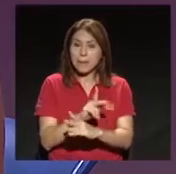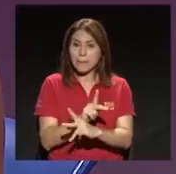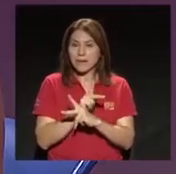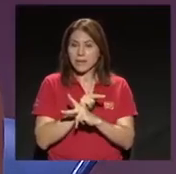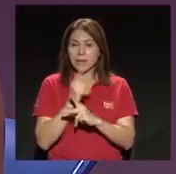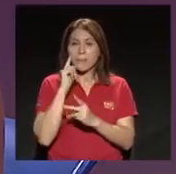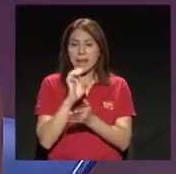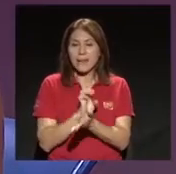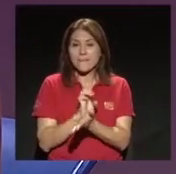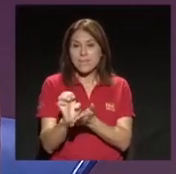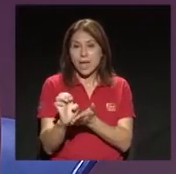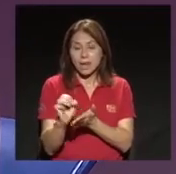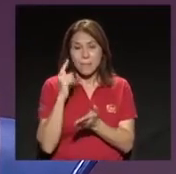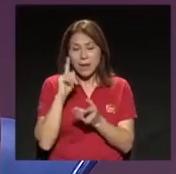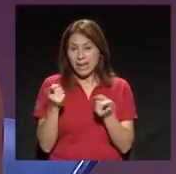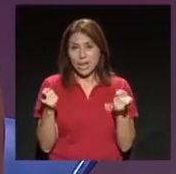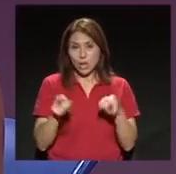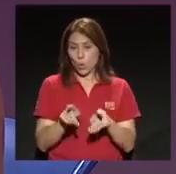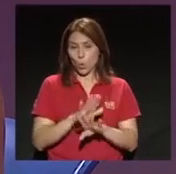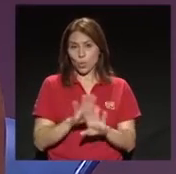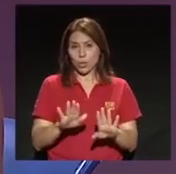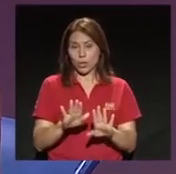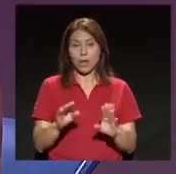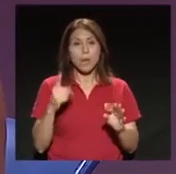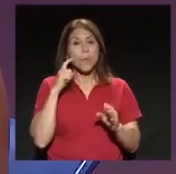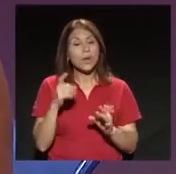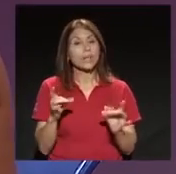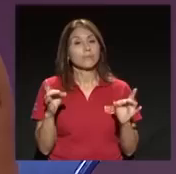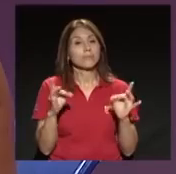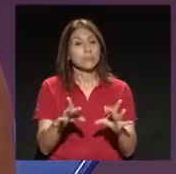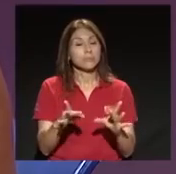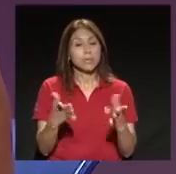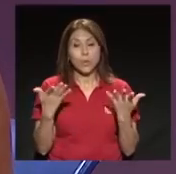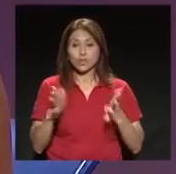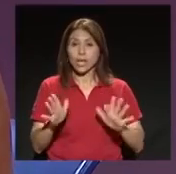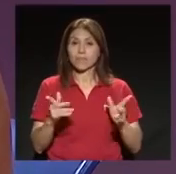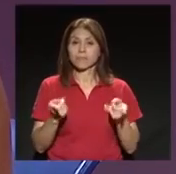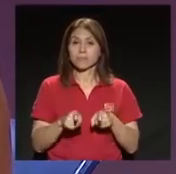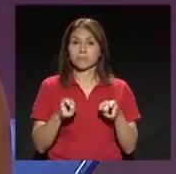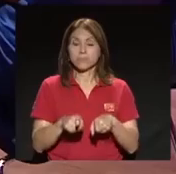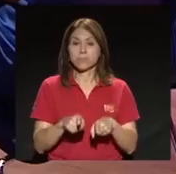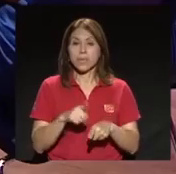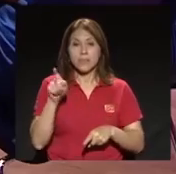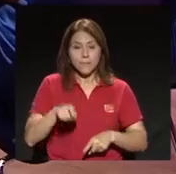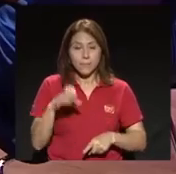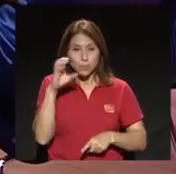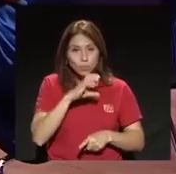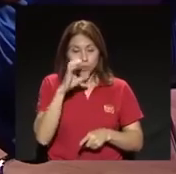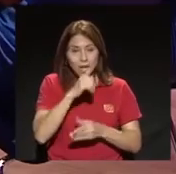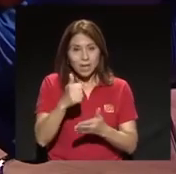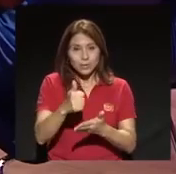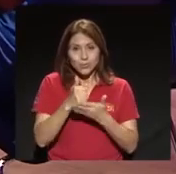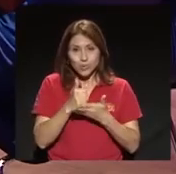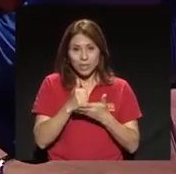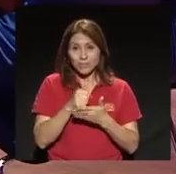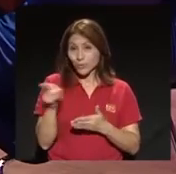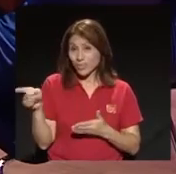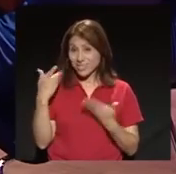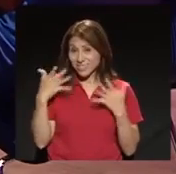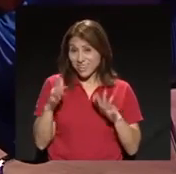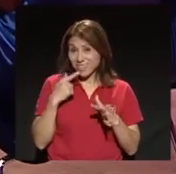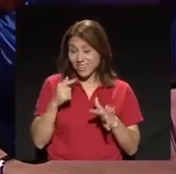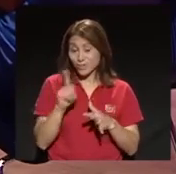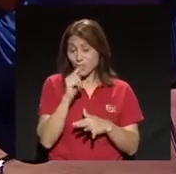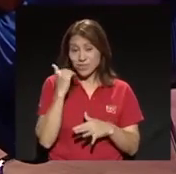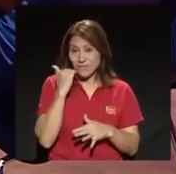Porque lo más grave es cuando ya nos está ocurriendo y tenemos que buscar ayuda, y como ustedes nos han explicado, no es tan fácil obtenerla,